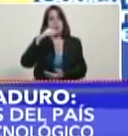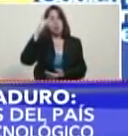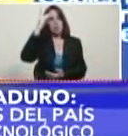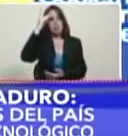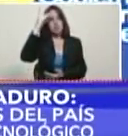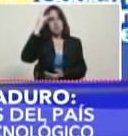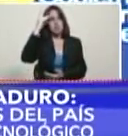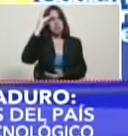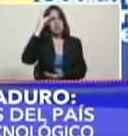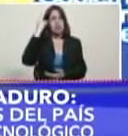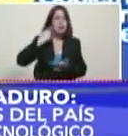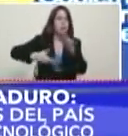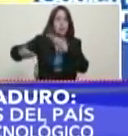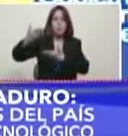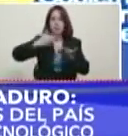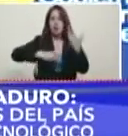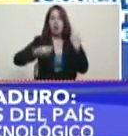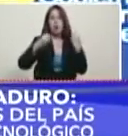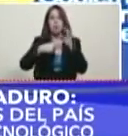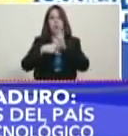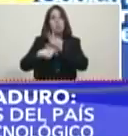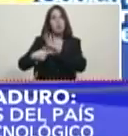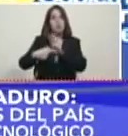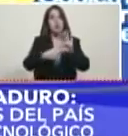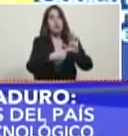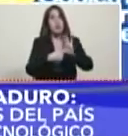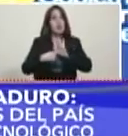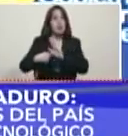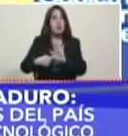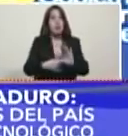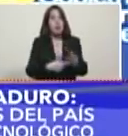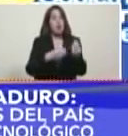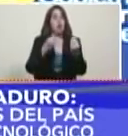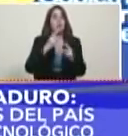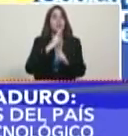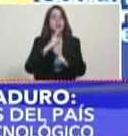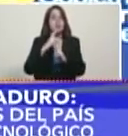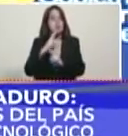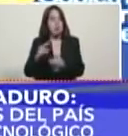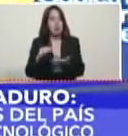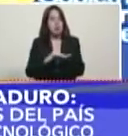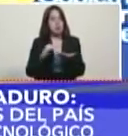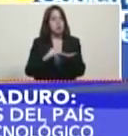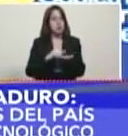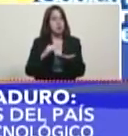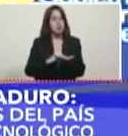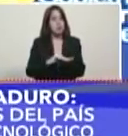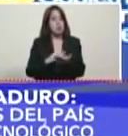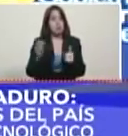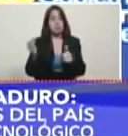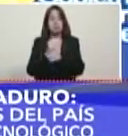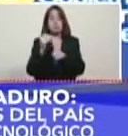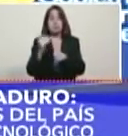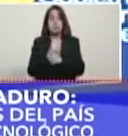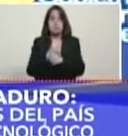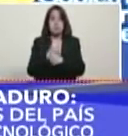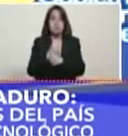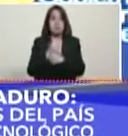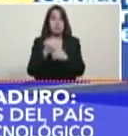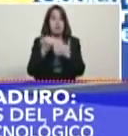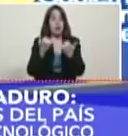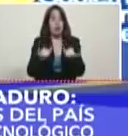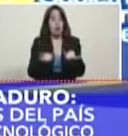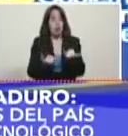una ronda y le mostremos al país buena parte de los resultados, de las soluciones que vamos encontrando en este camino